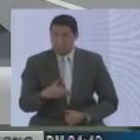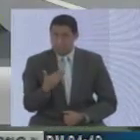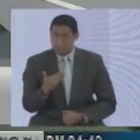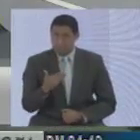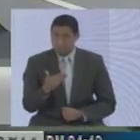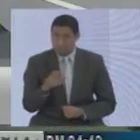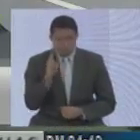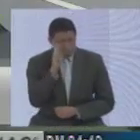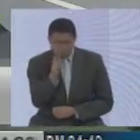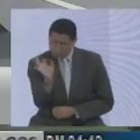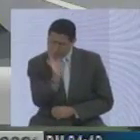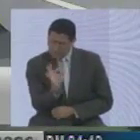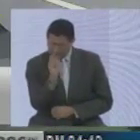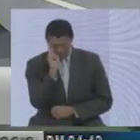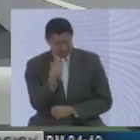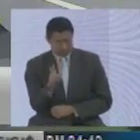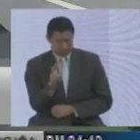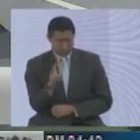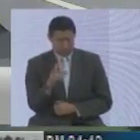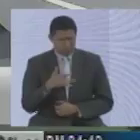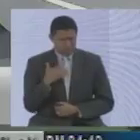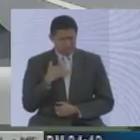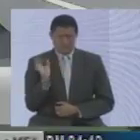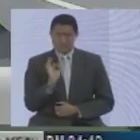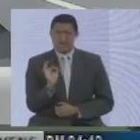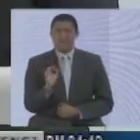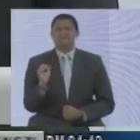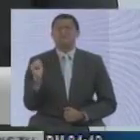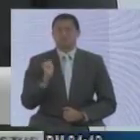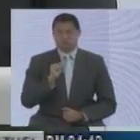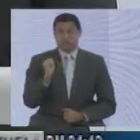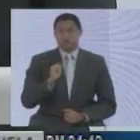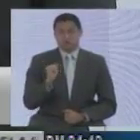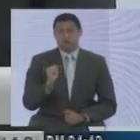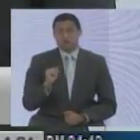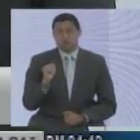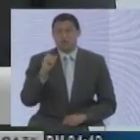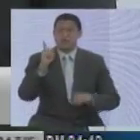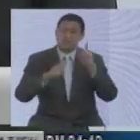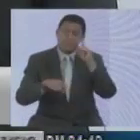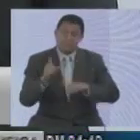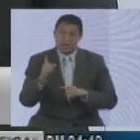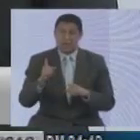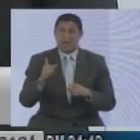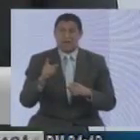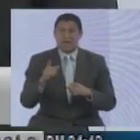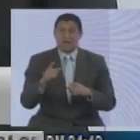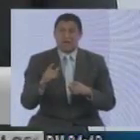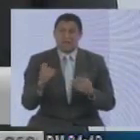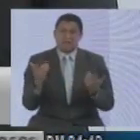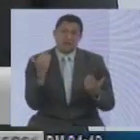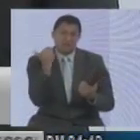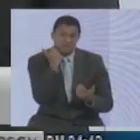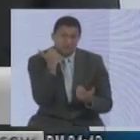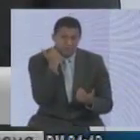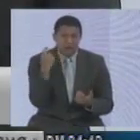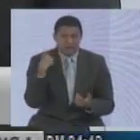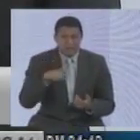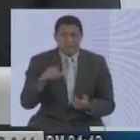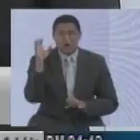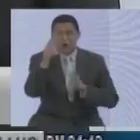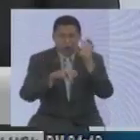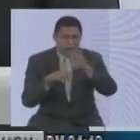desapercibidas que no presenten síntomas si depende del tipo de impacto que sufrió el